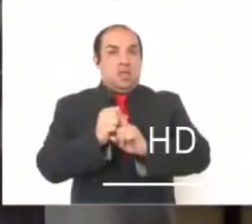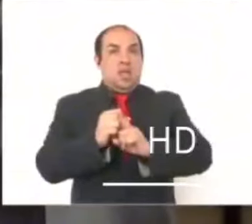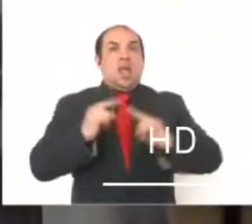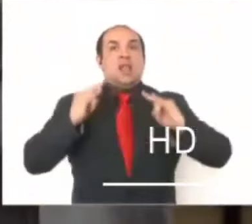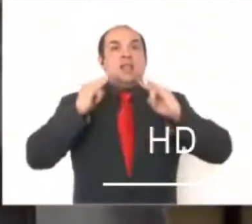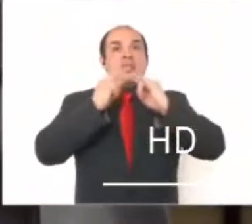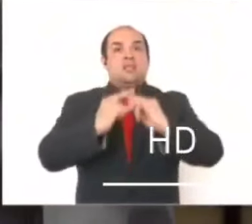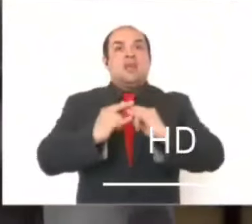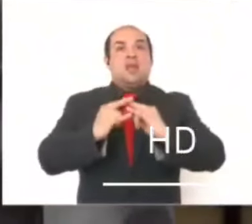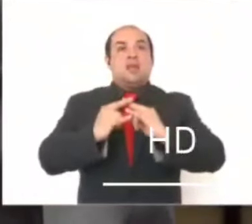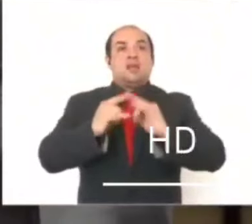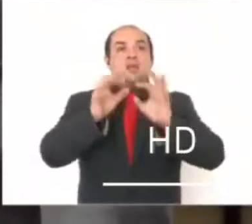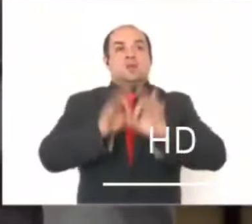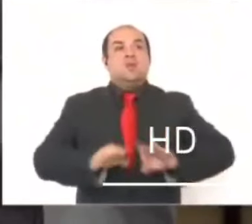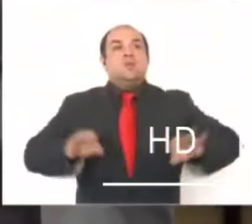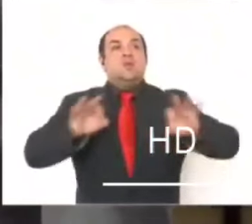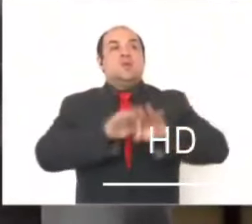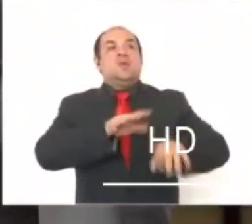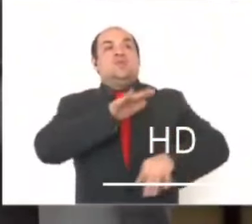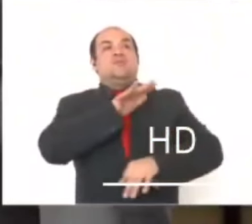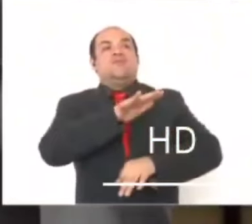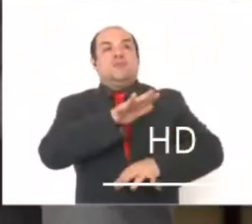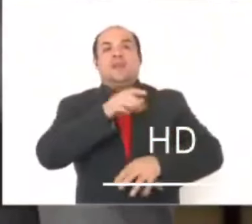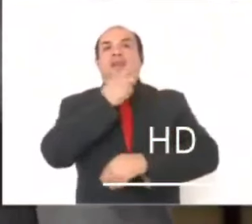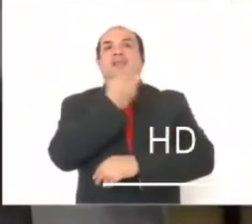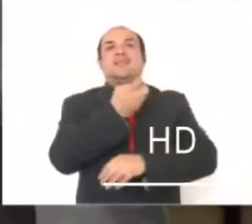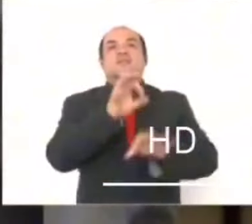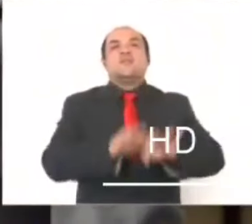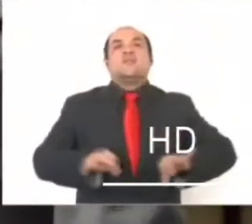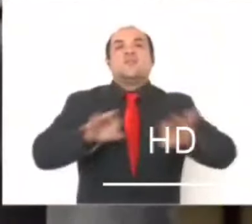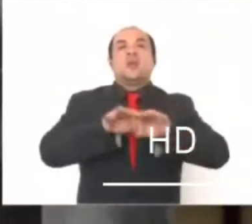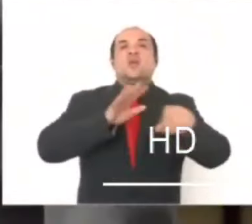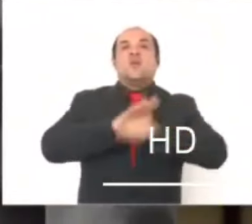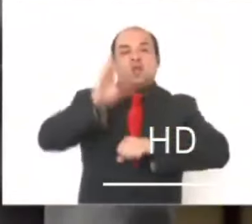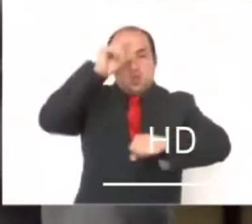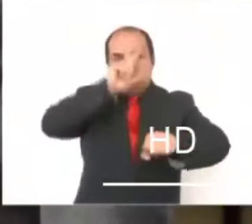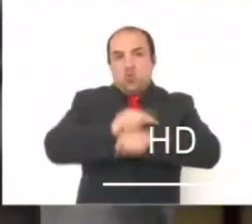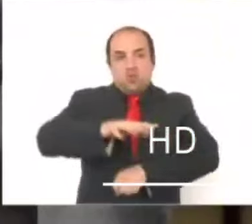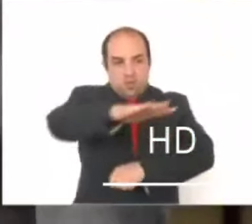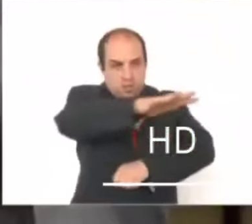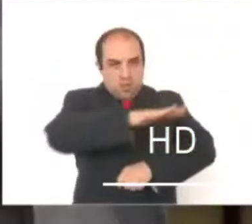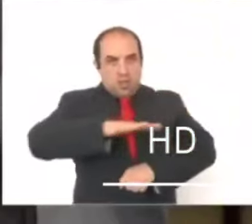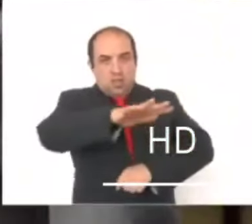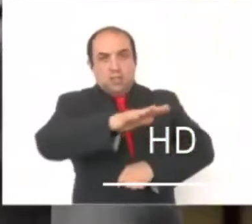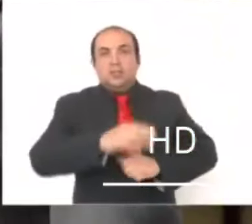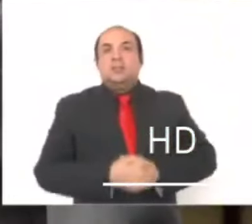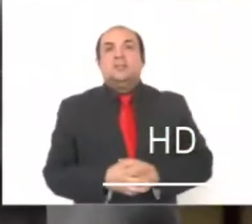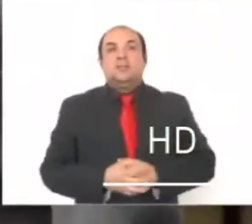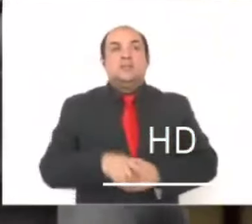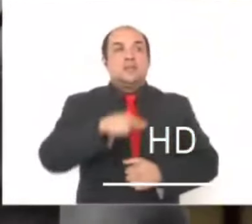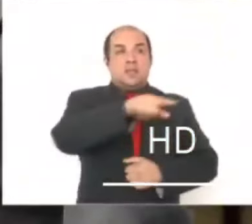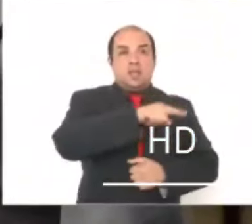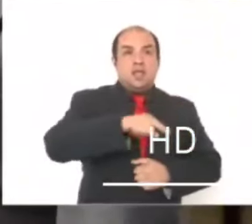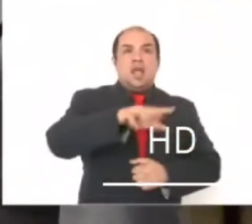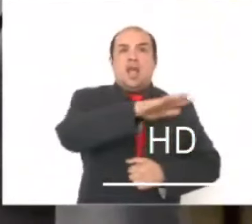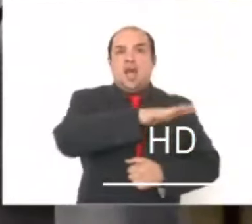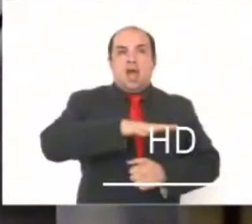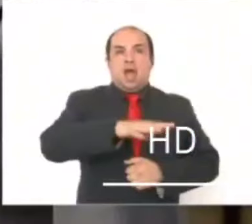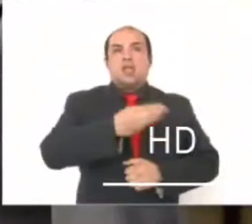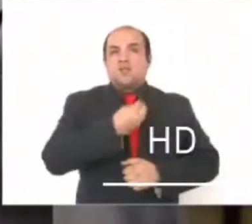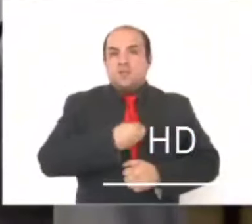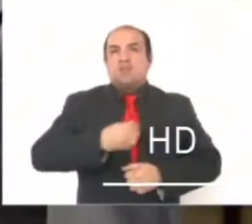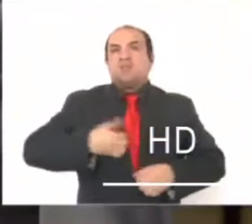porque lo más importante era el tema cultural, un espacio cultural, un espacio de resistencia. Entonces,